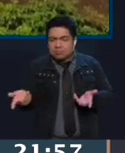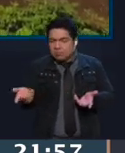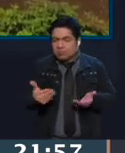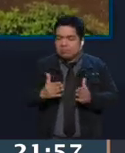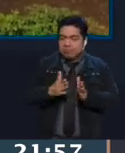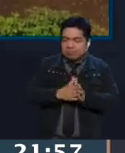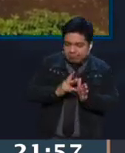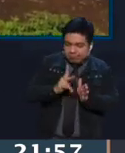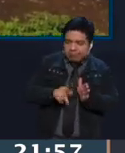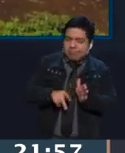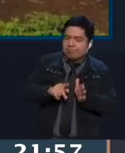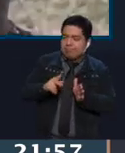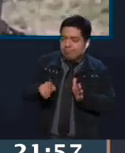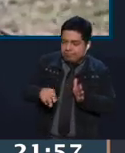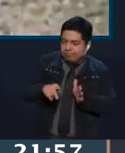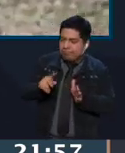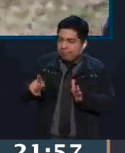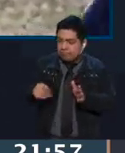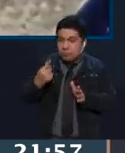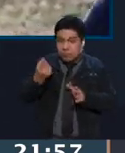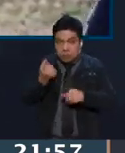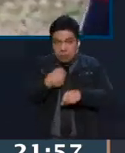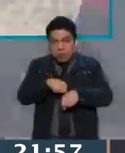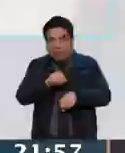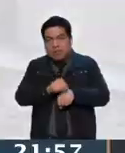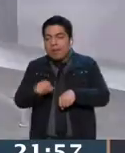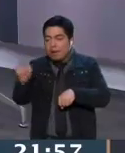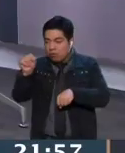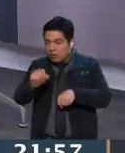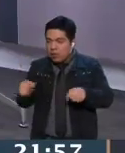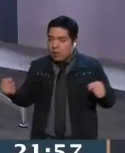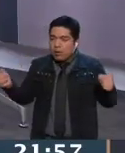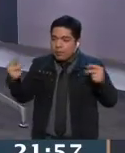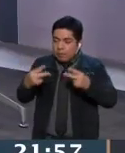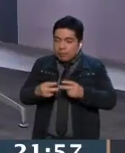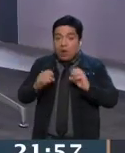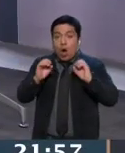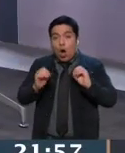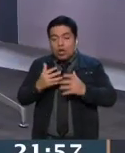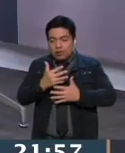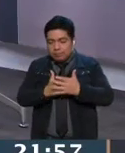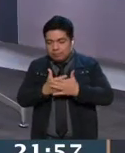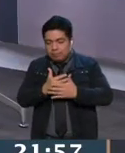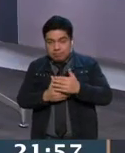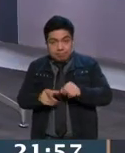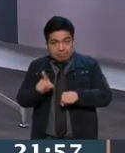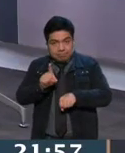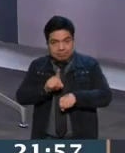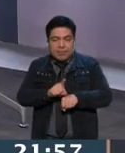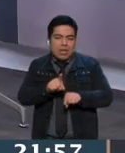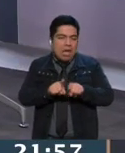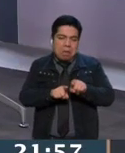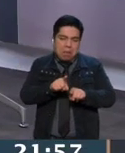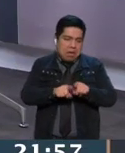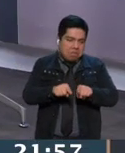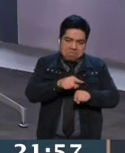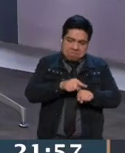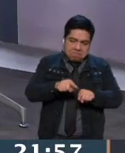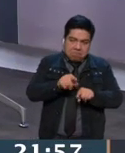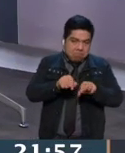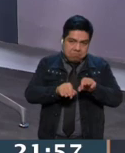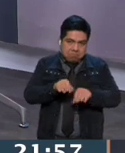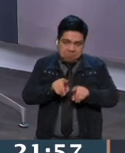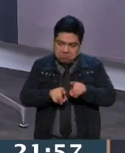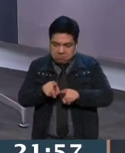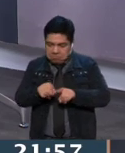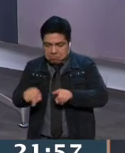periódicas, ¿no? O sea, ya sea que se establece una vez a la semana verse los sábados o cada 15 días, también dependiendo las labores que se requieran según la